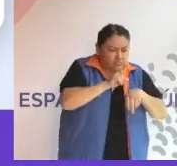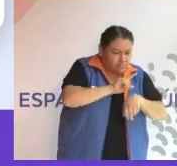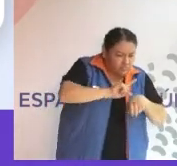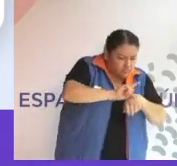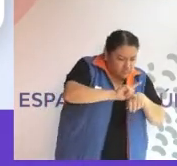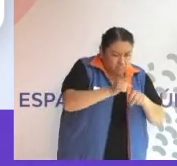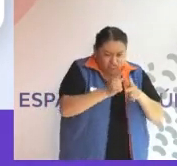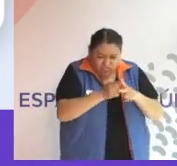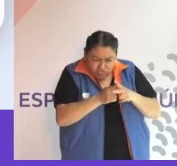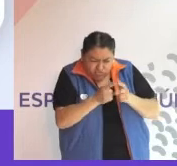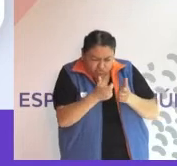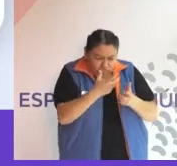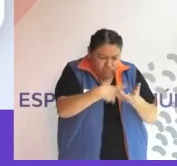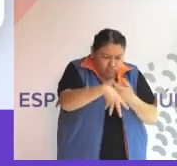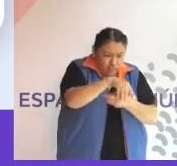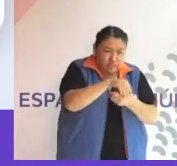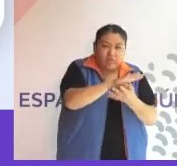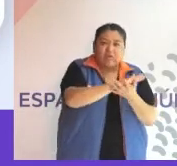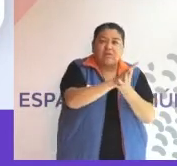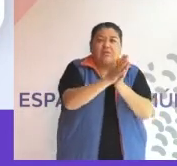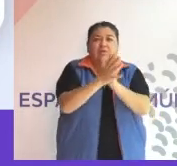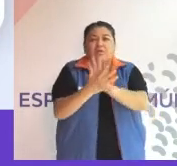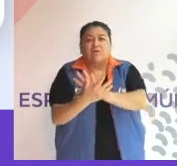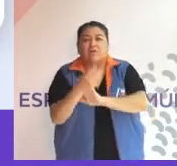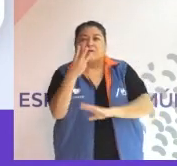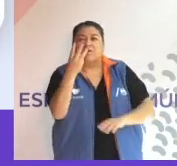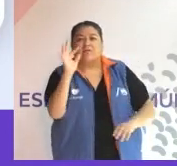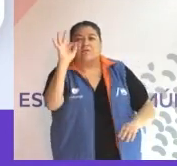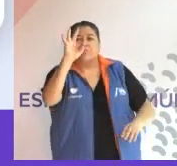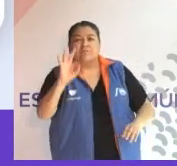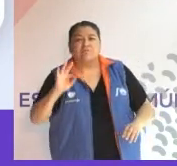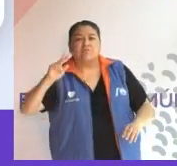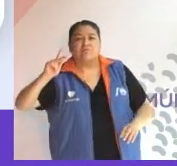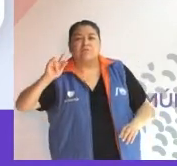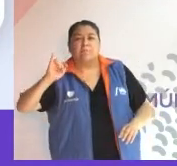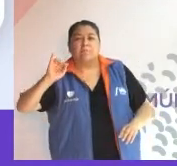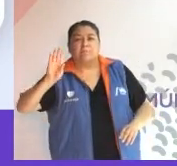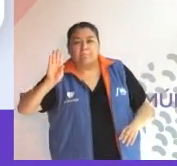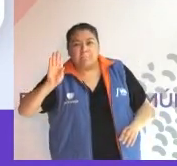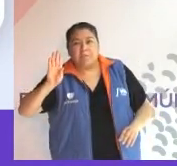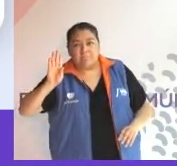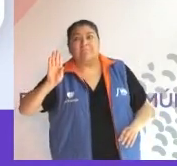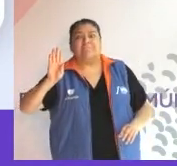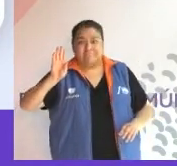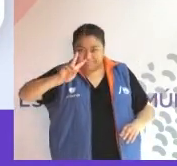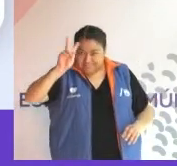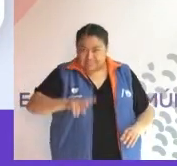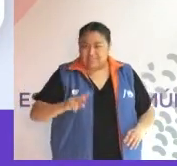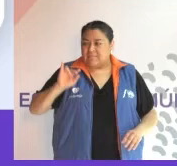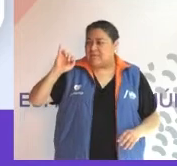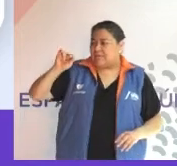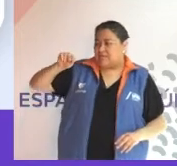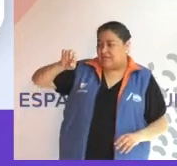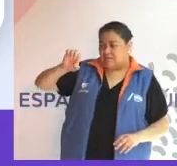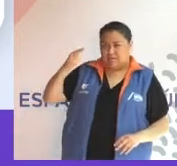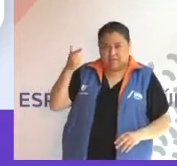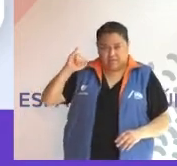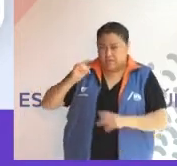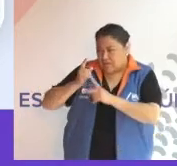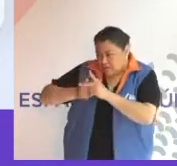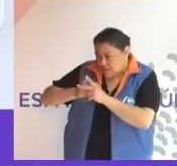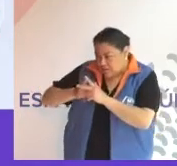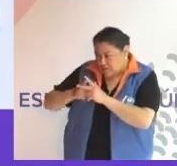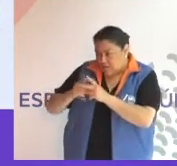cuánto vale ese trabajo? Estamos hablando del 3% del PIB. ¿Sí? Entonces, ahora, si tú te vas a los datos del INEGI, te metes al INEGI y te ves la